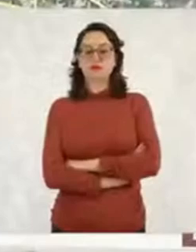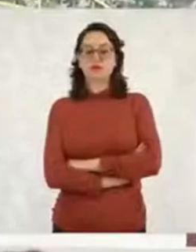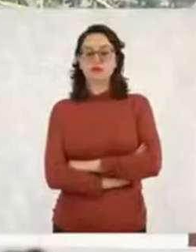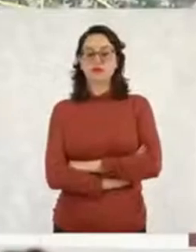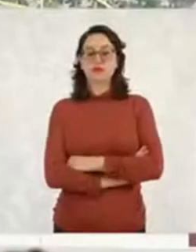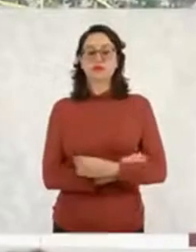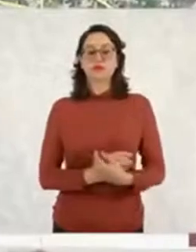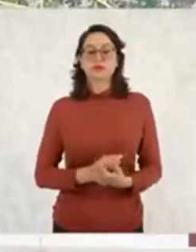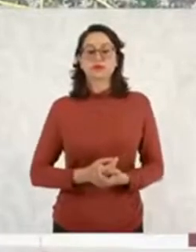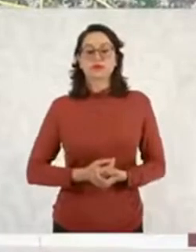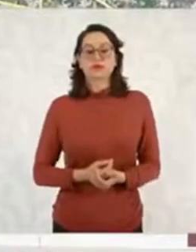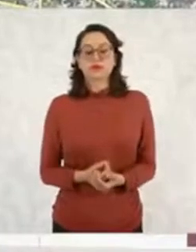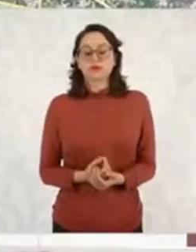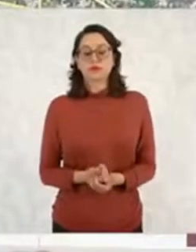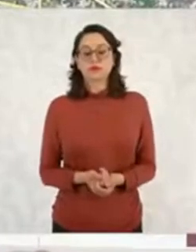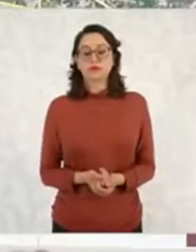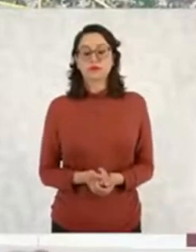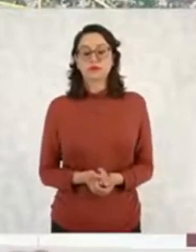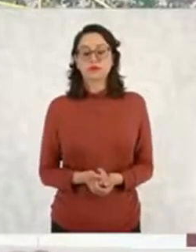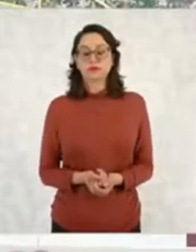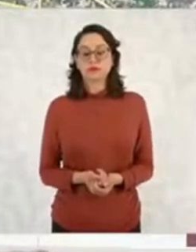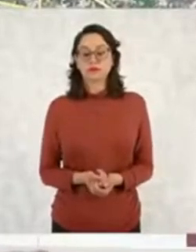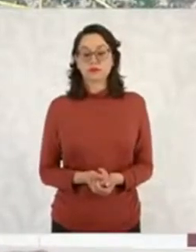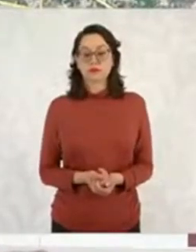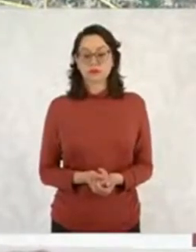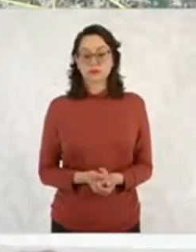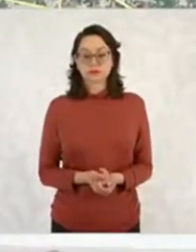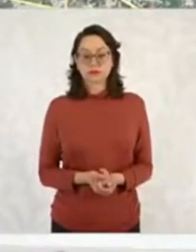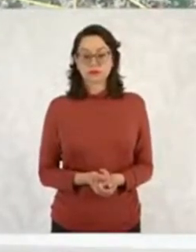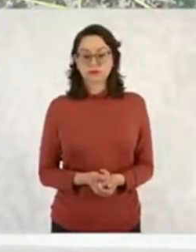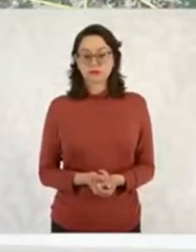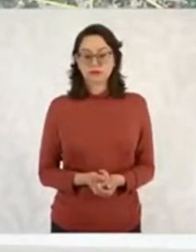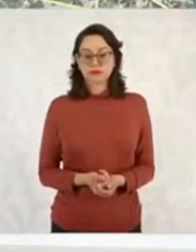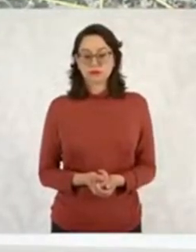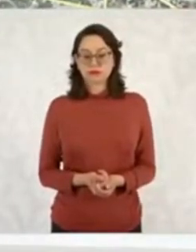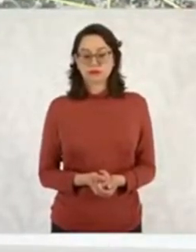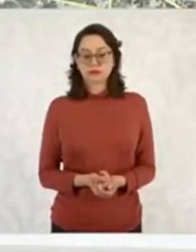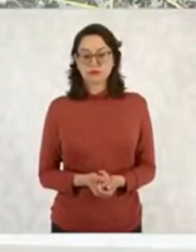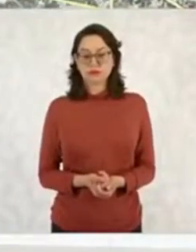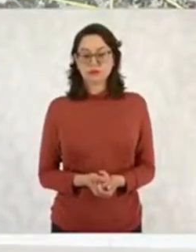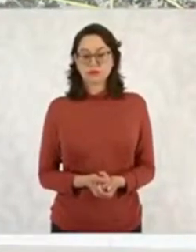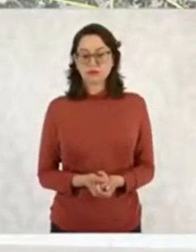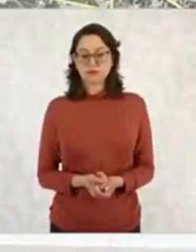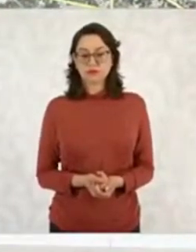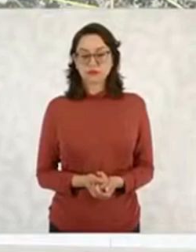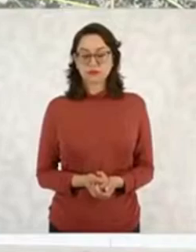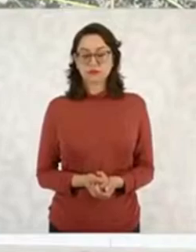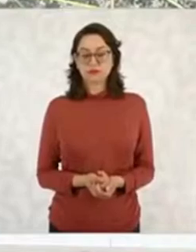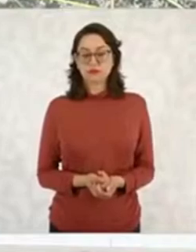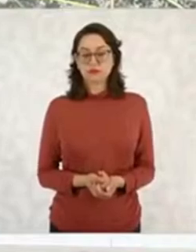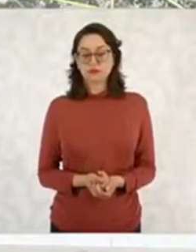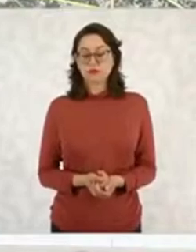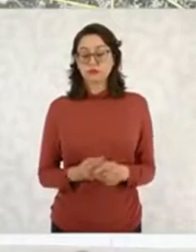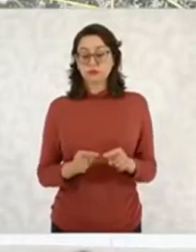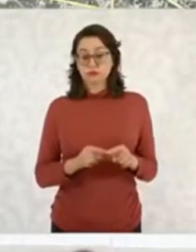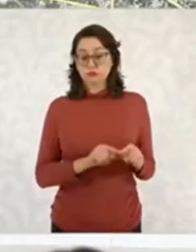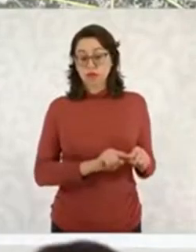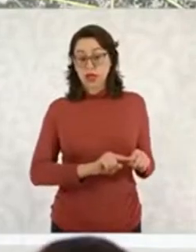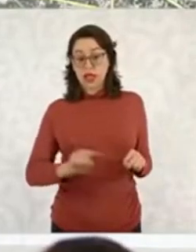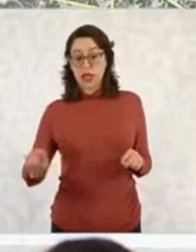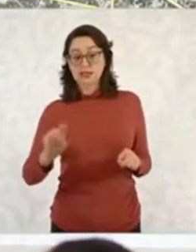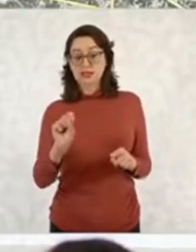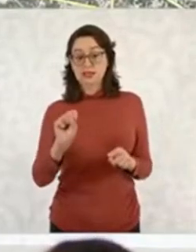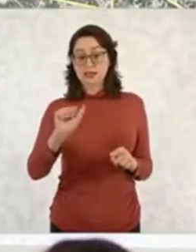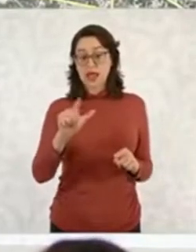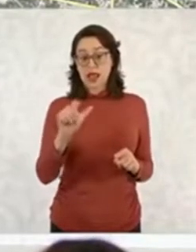4 carriles con camellón, etcétera, avanzamos un buen tramo, pasamos por Salamanca y después nos